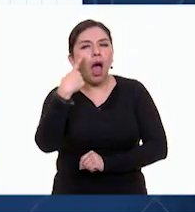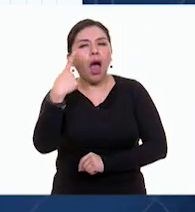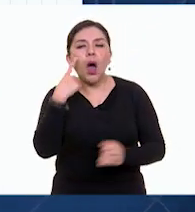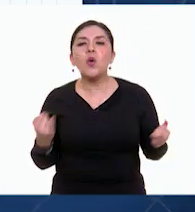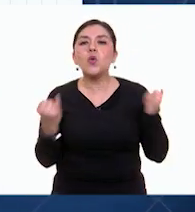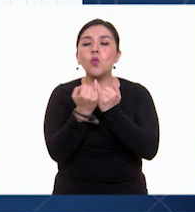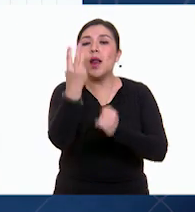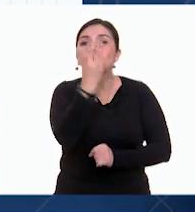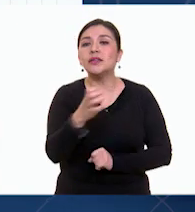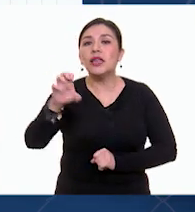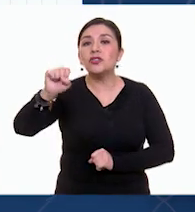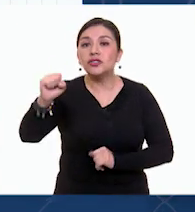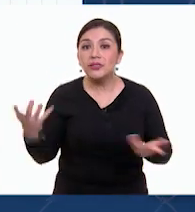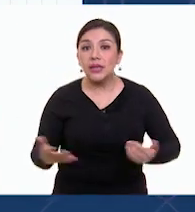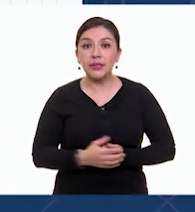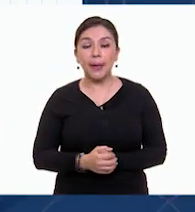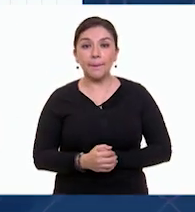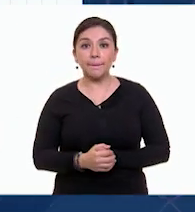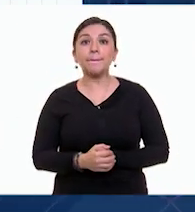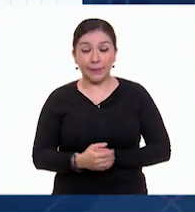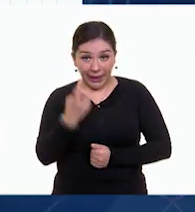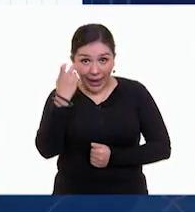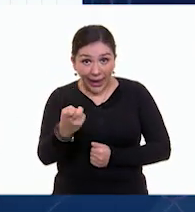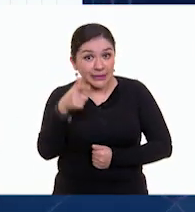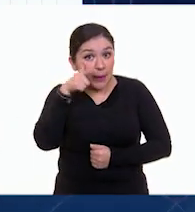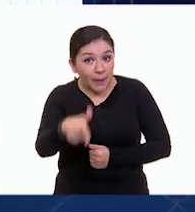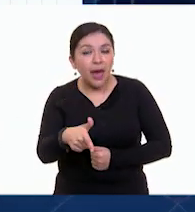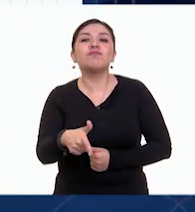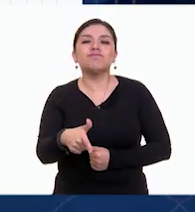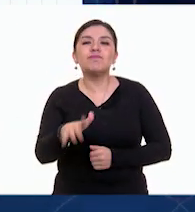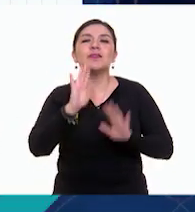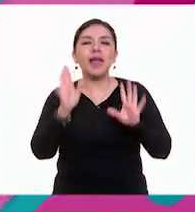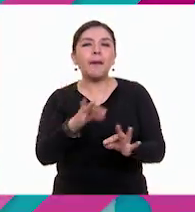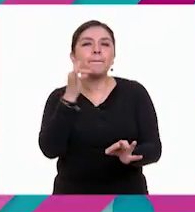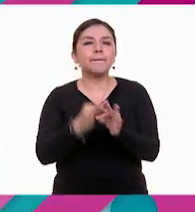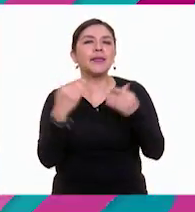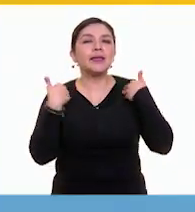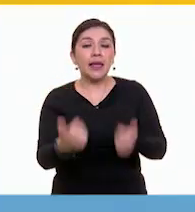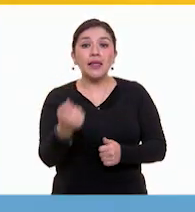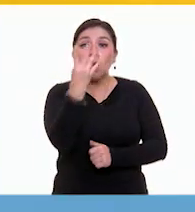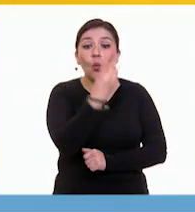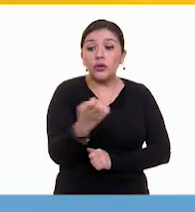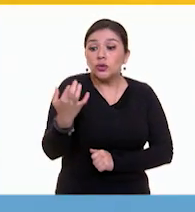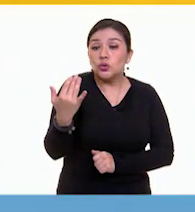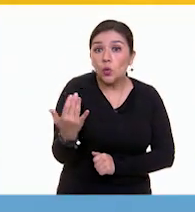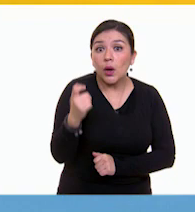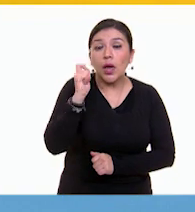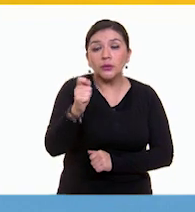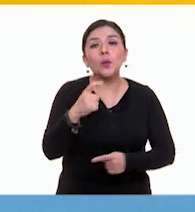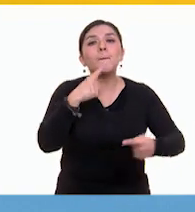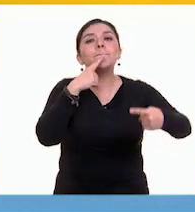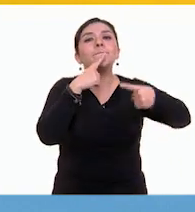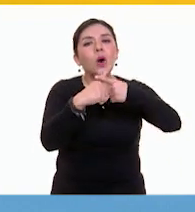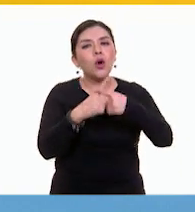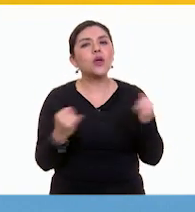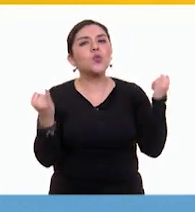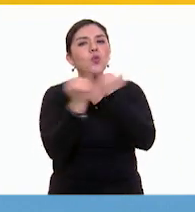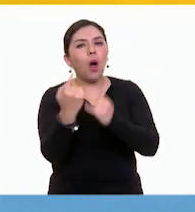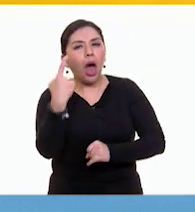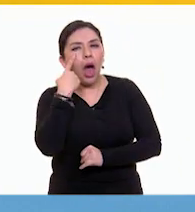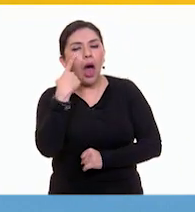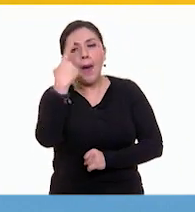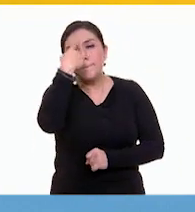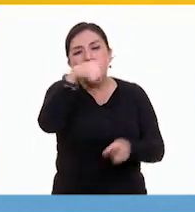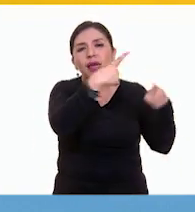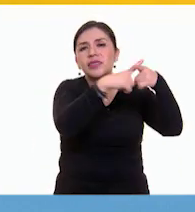a 360. De esta manera, comprobamos que 450 es múltiplo común de